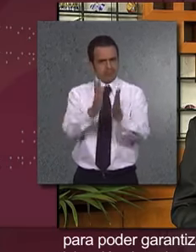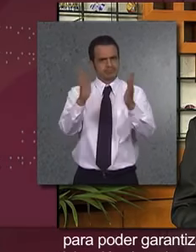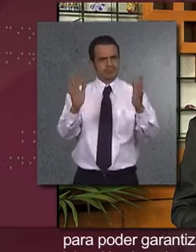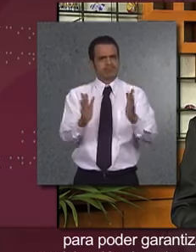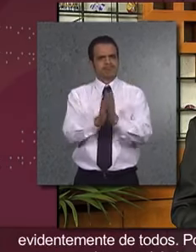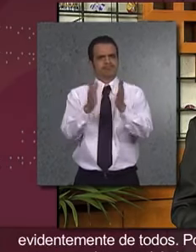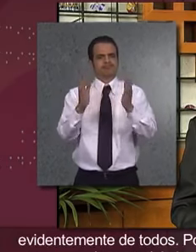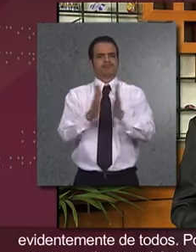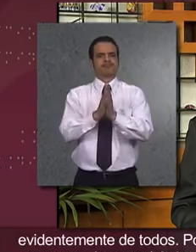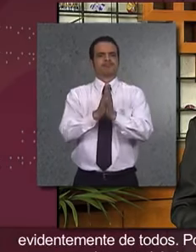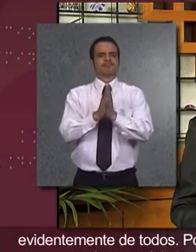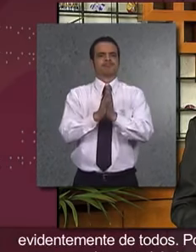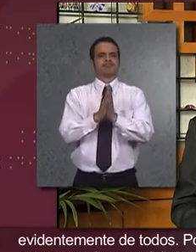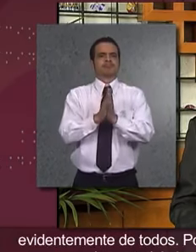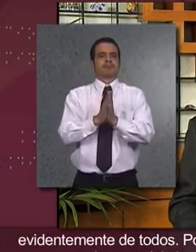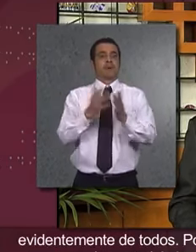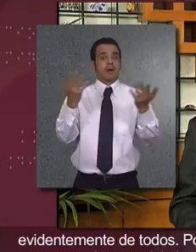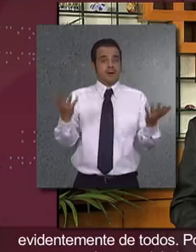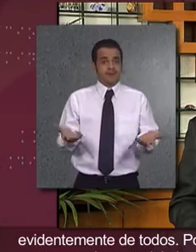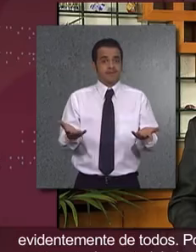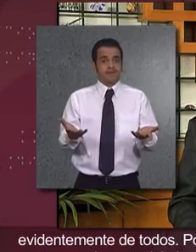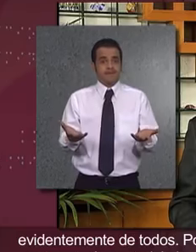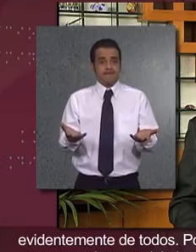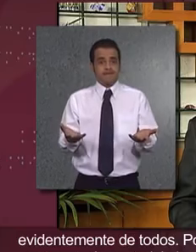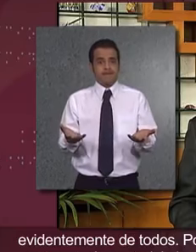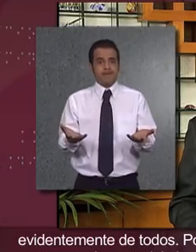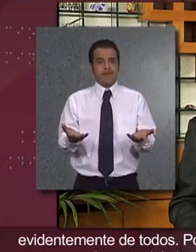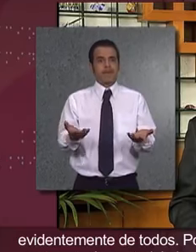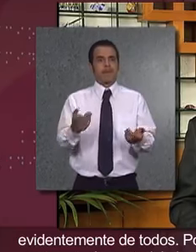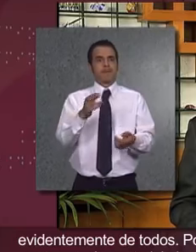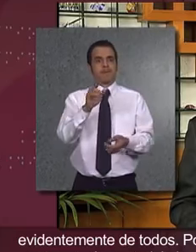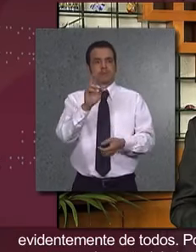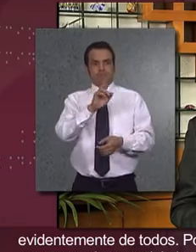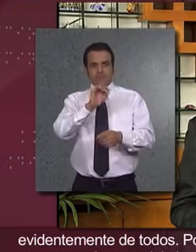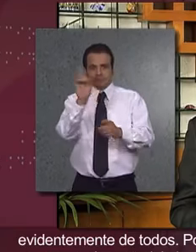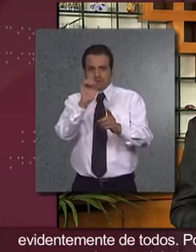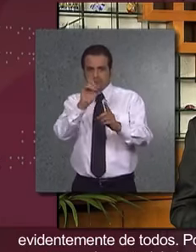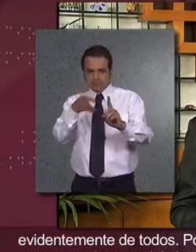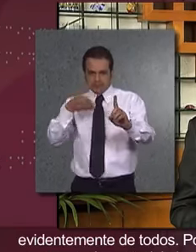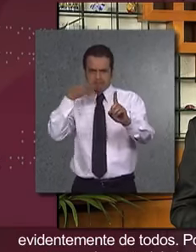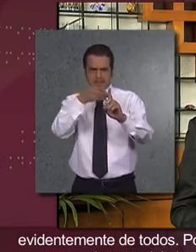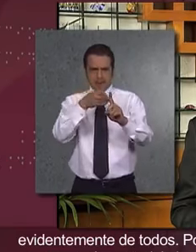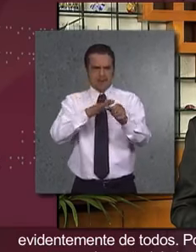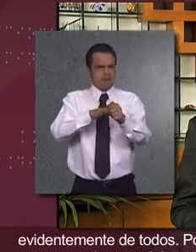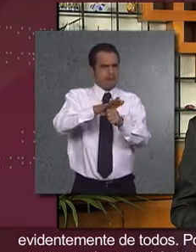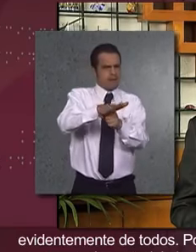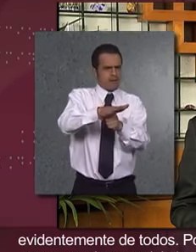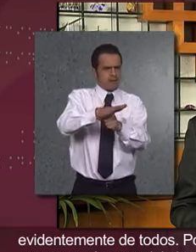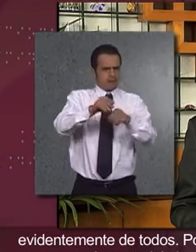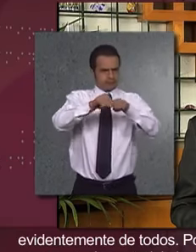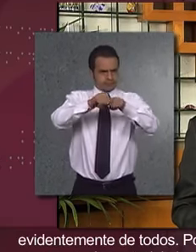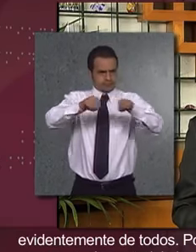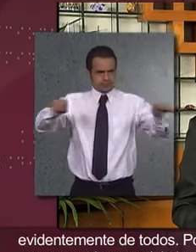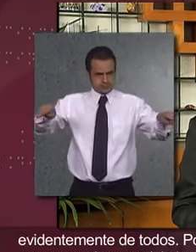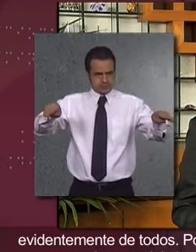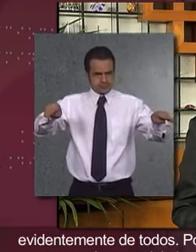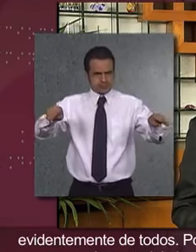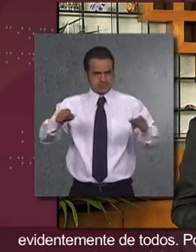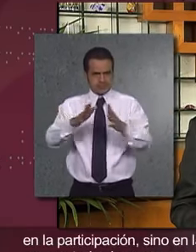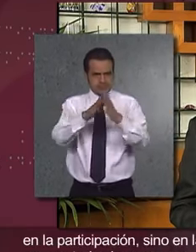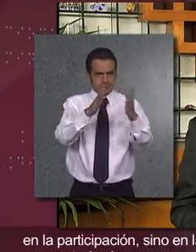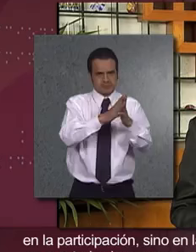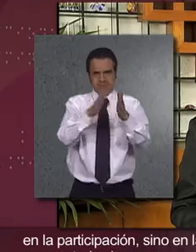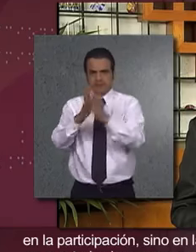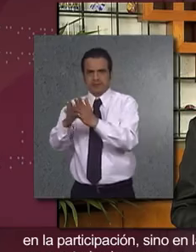los asuntos que son evidentemente de todos. Por eso la democracia tiene como un eje central la igualdad